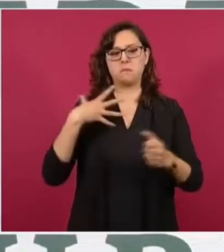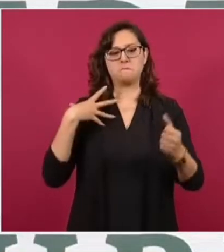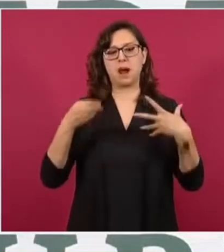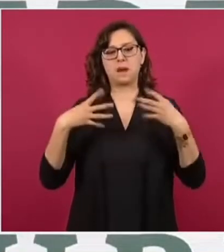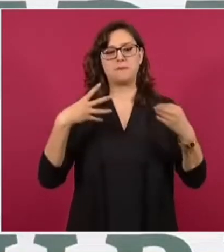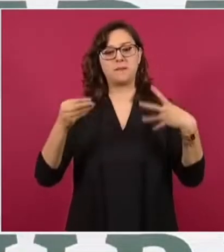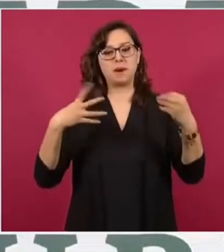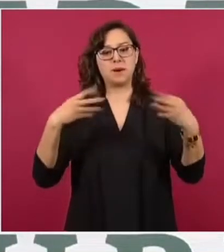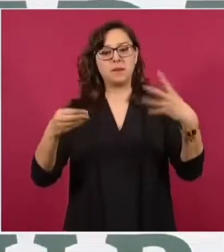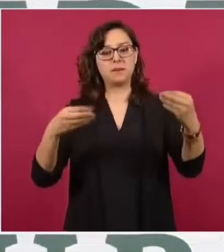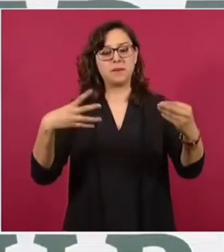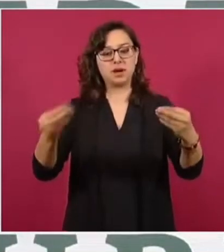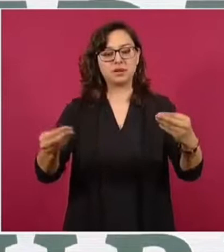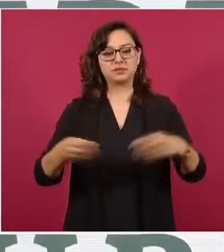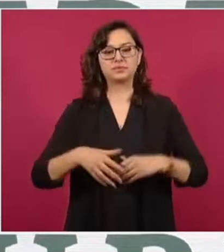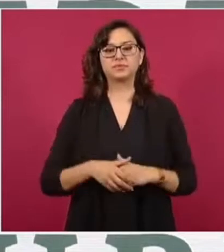Sin embargo,